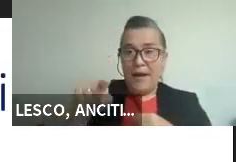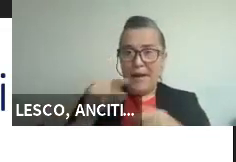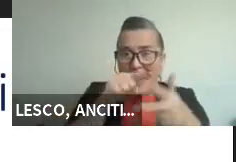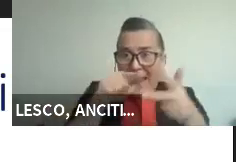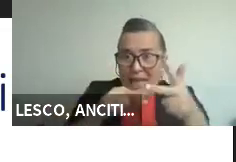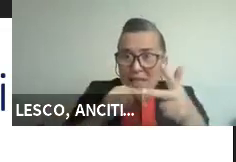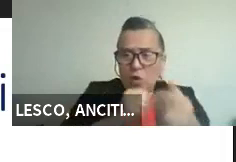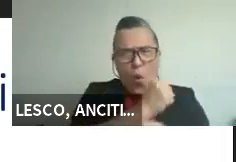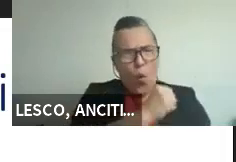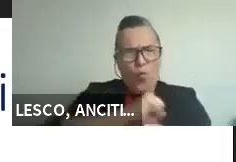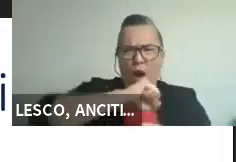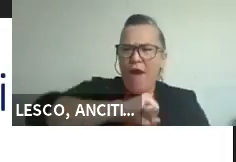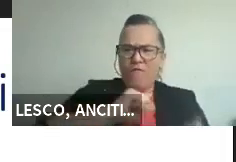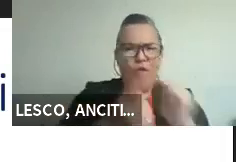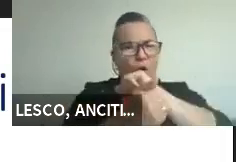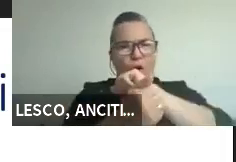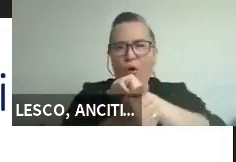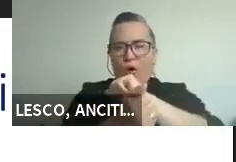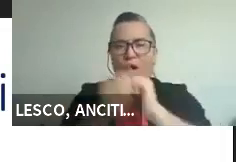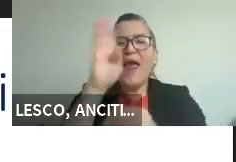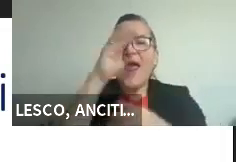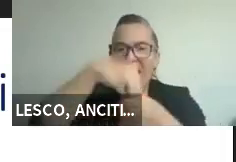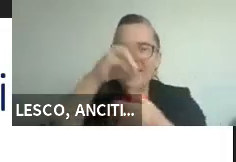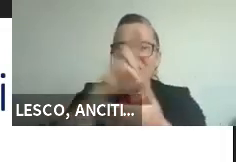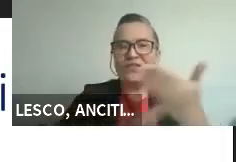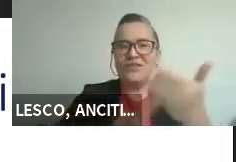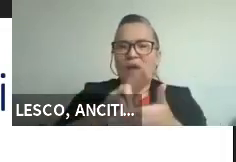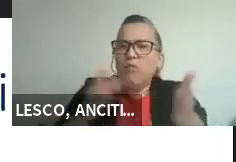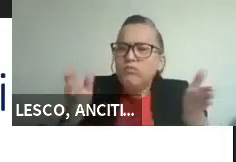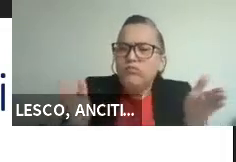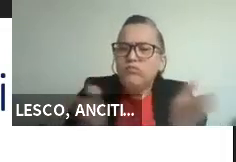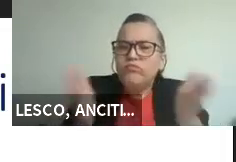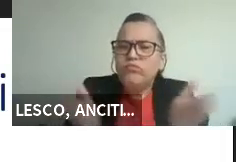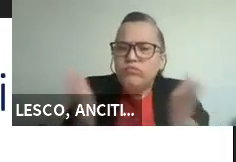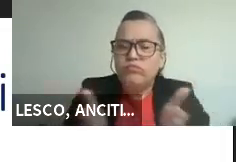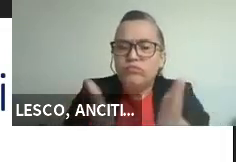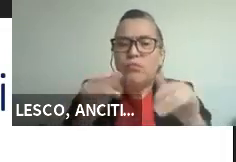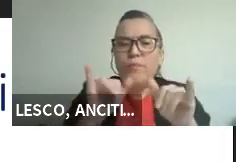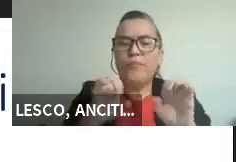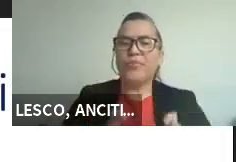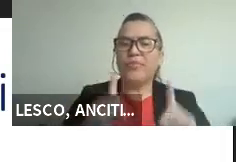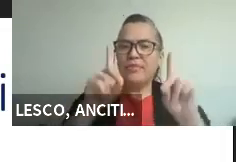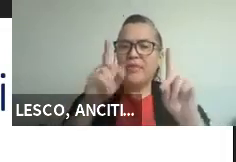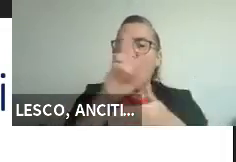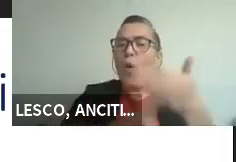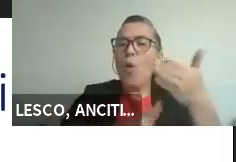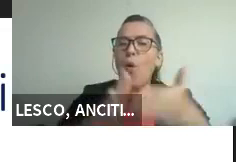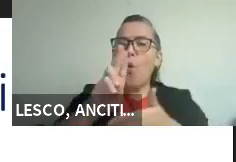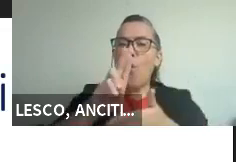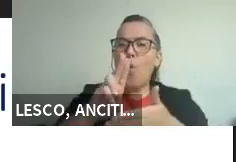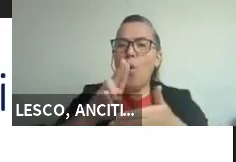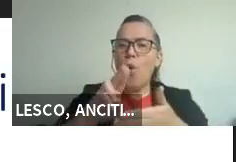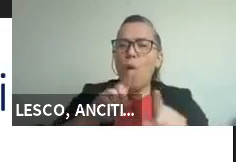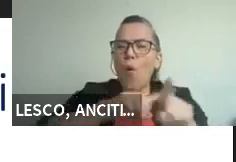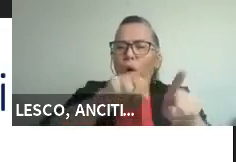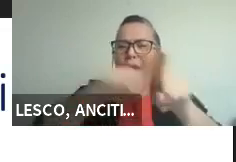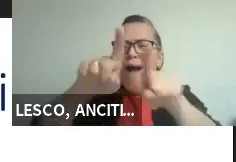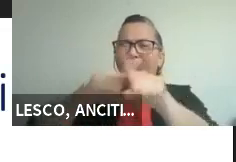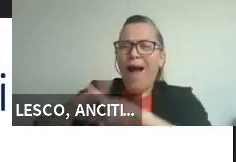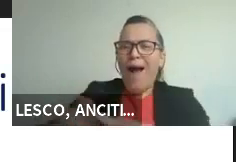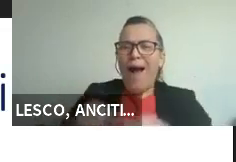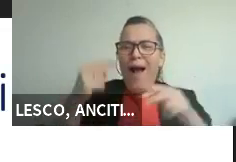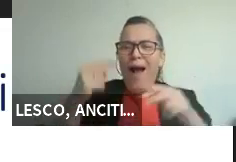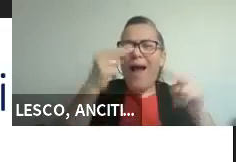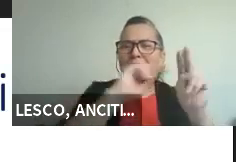revolución en las universidades y promueve una educación universitaria holística que combina